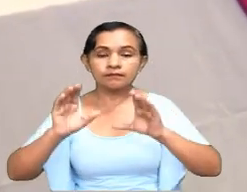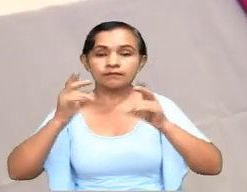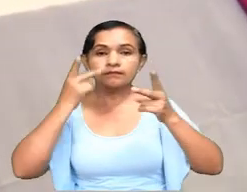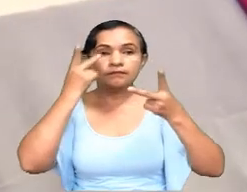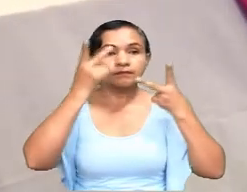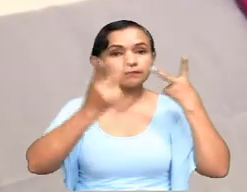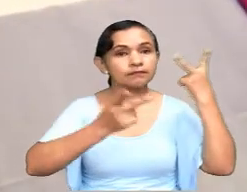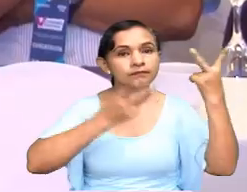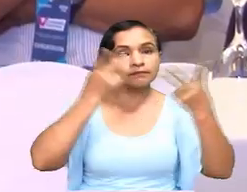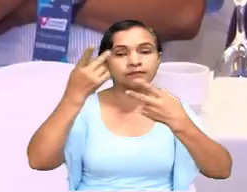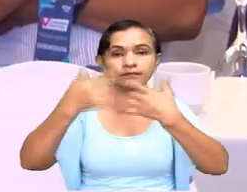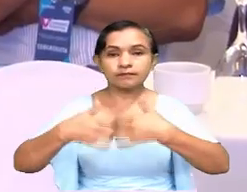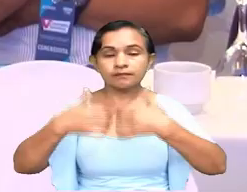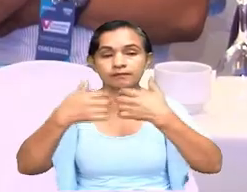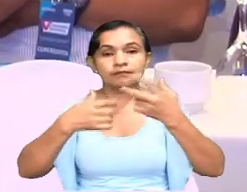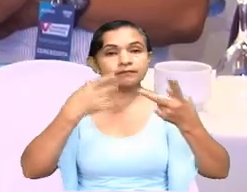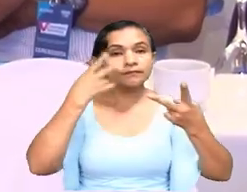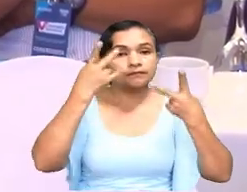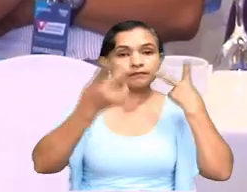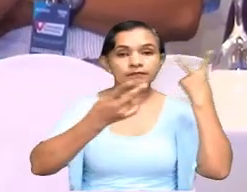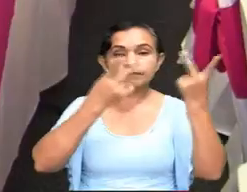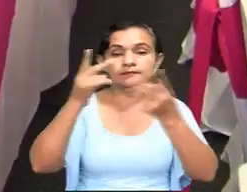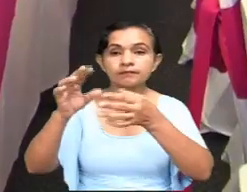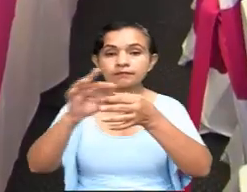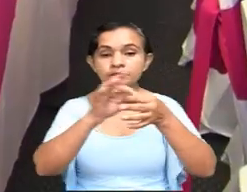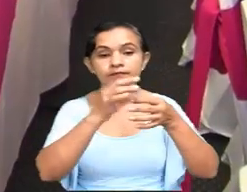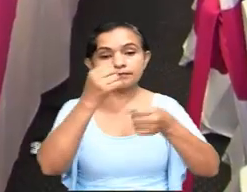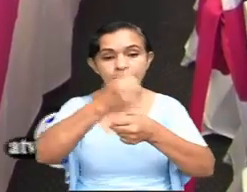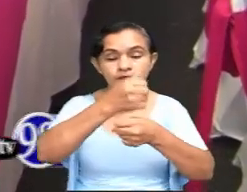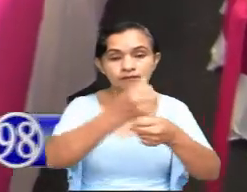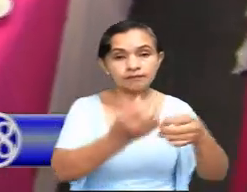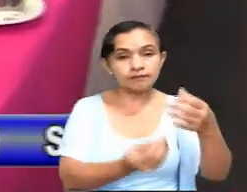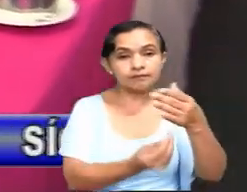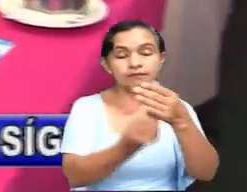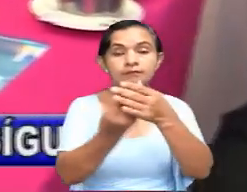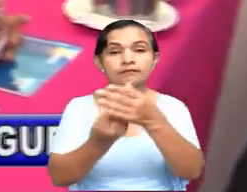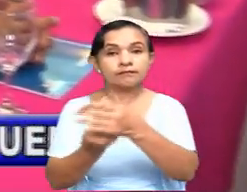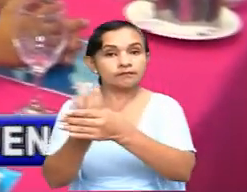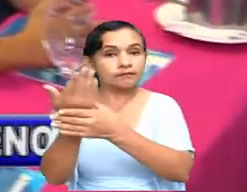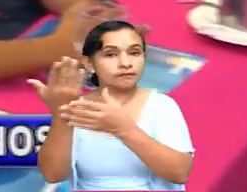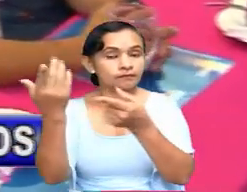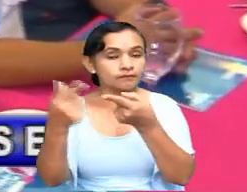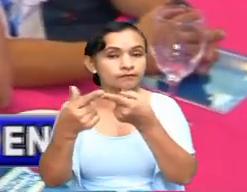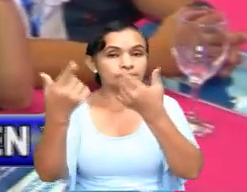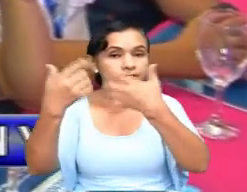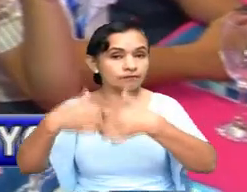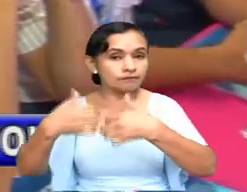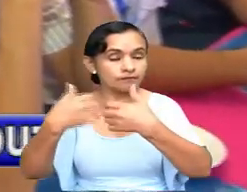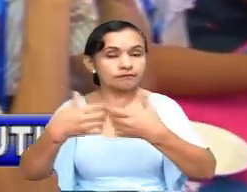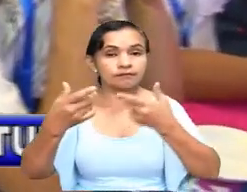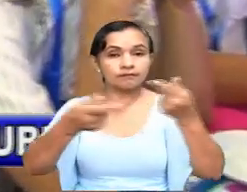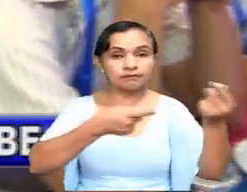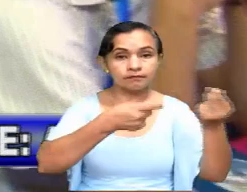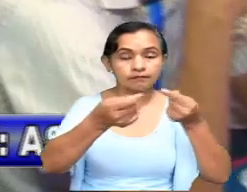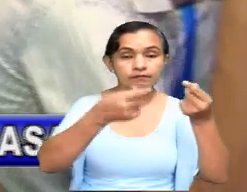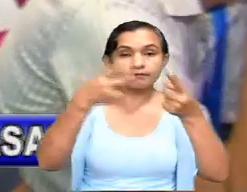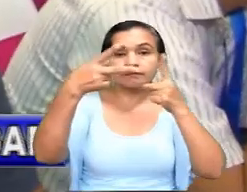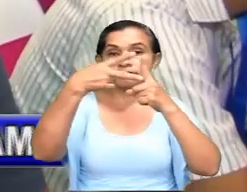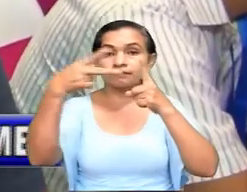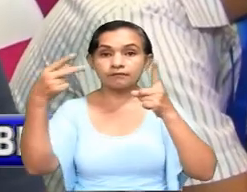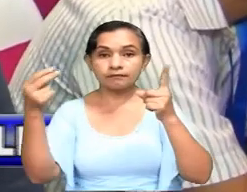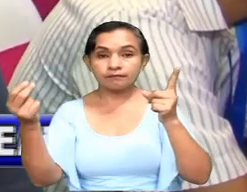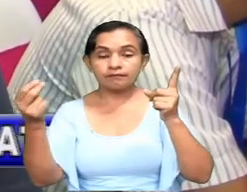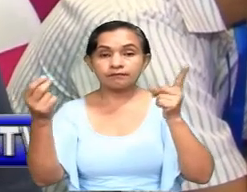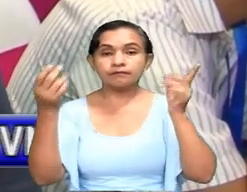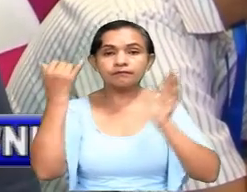empresas, vamos a estar visitando unidades productivas, agropecuarias, de industria, de comercio, de hotelería,